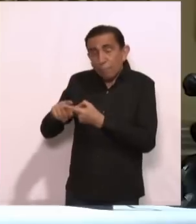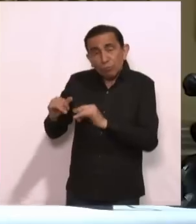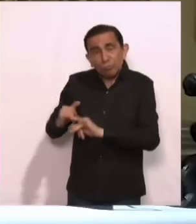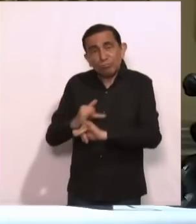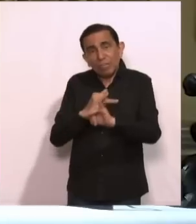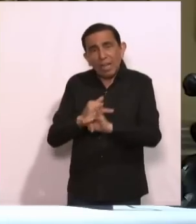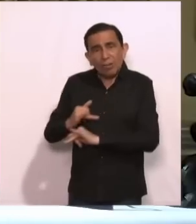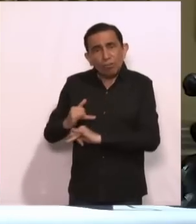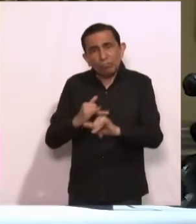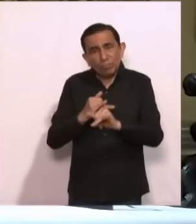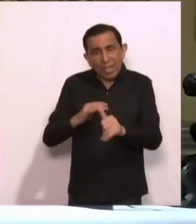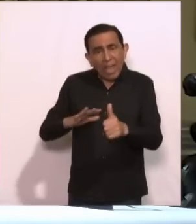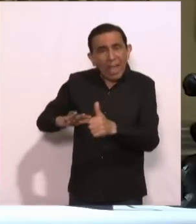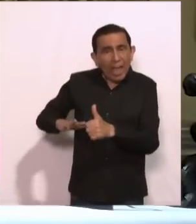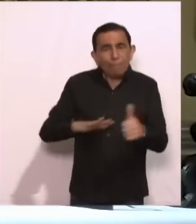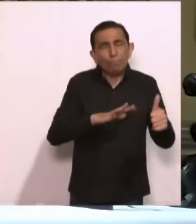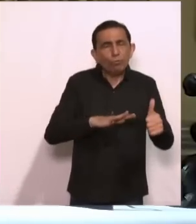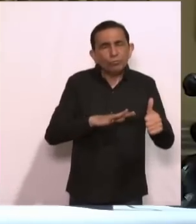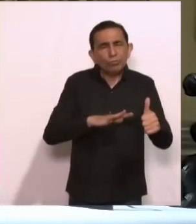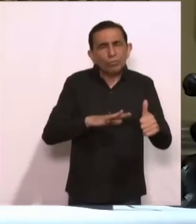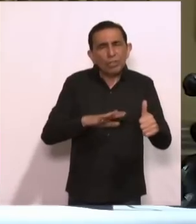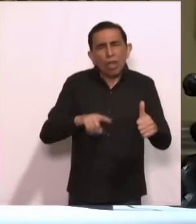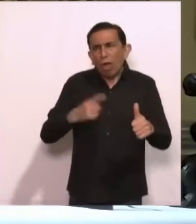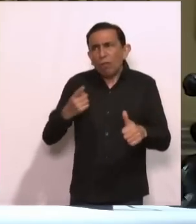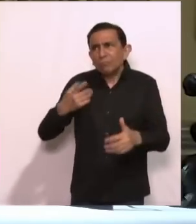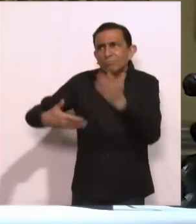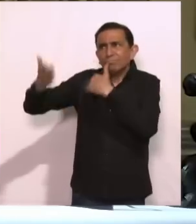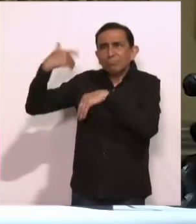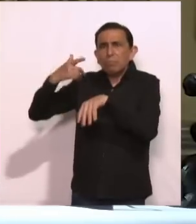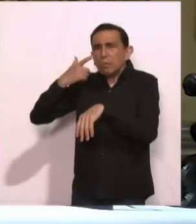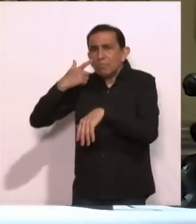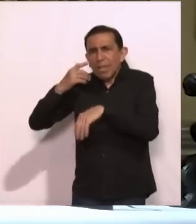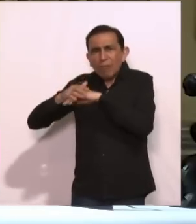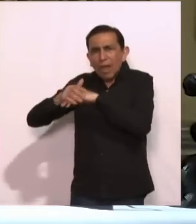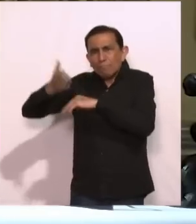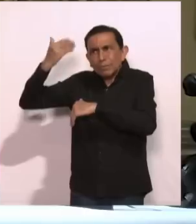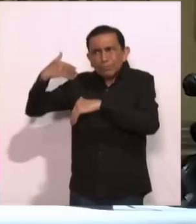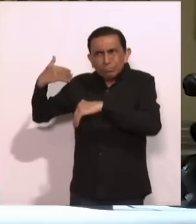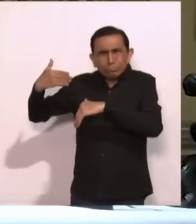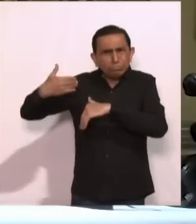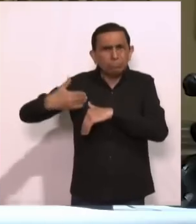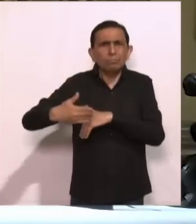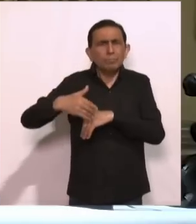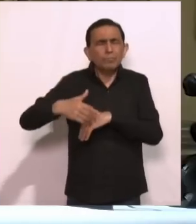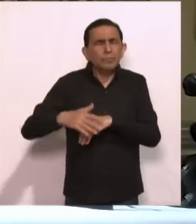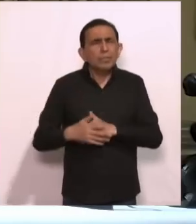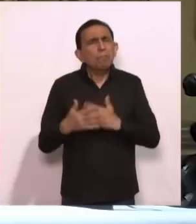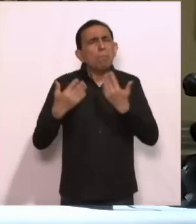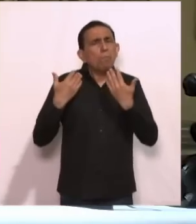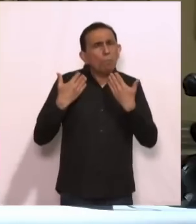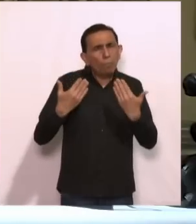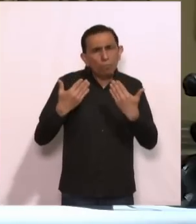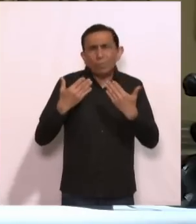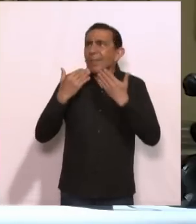José, los apóstoles y cuantos vivieron en tu amistad a través de los tiempos, merezcamos por